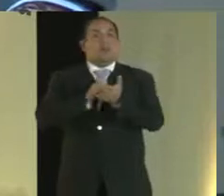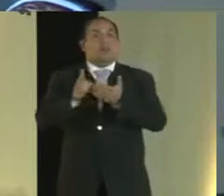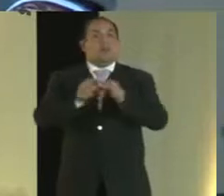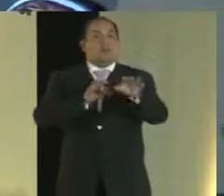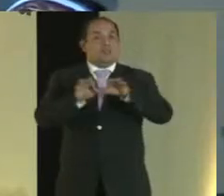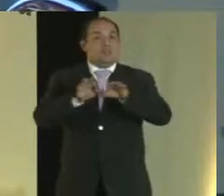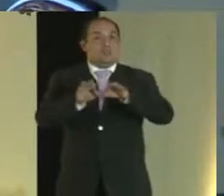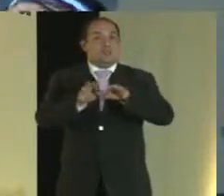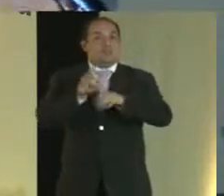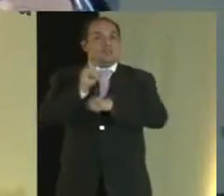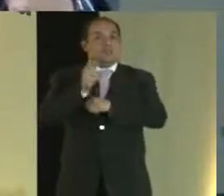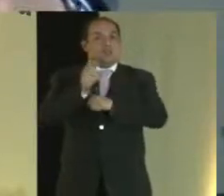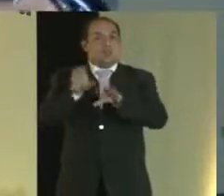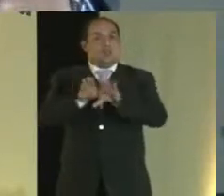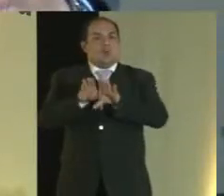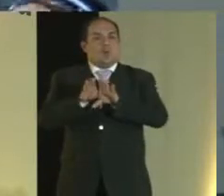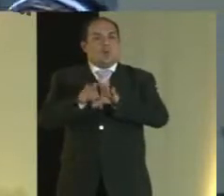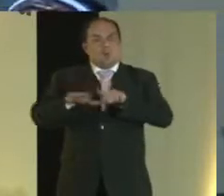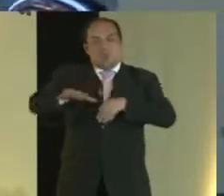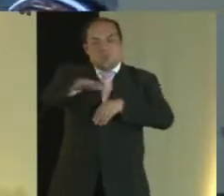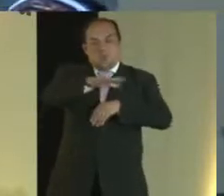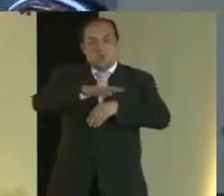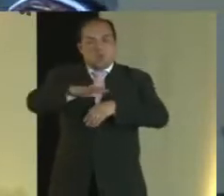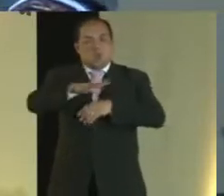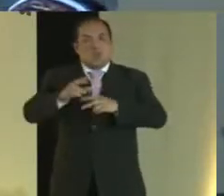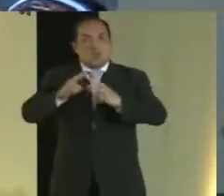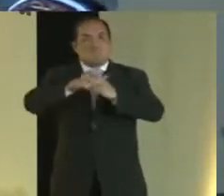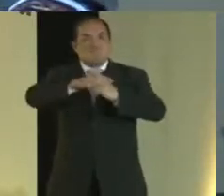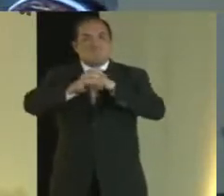así en un ring, en una arena de lucha.